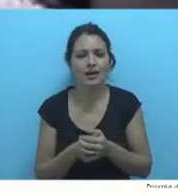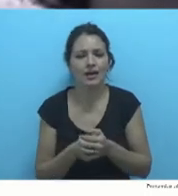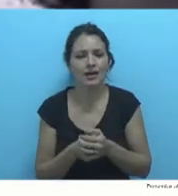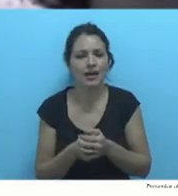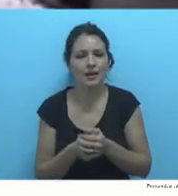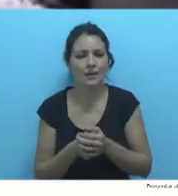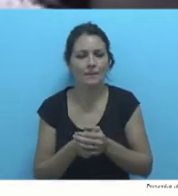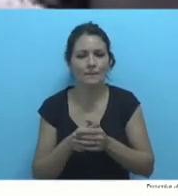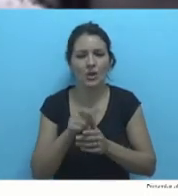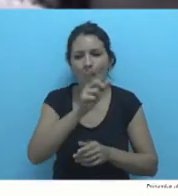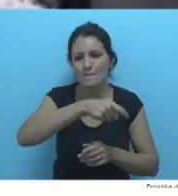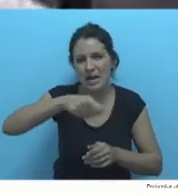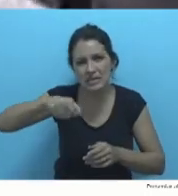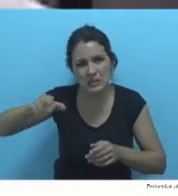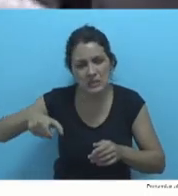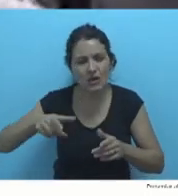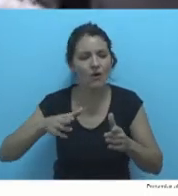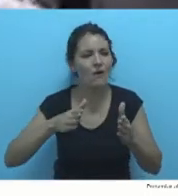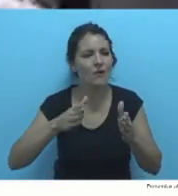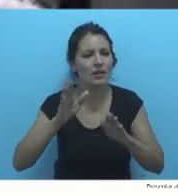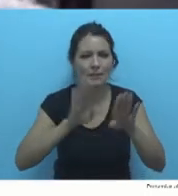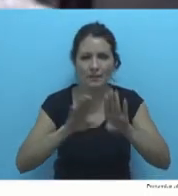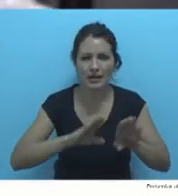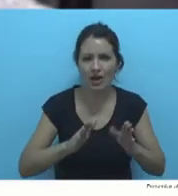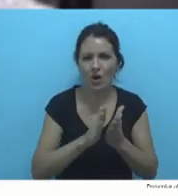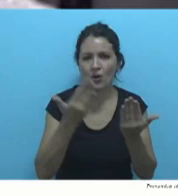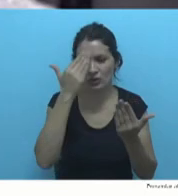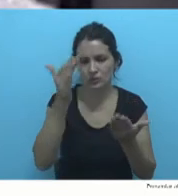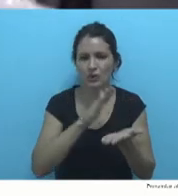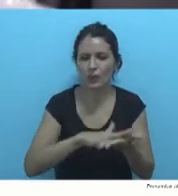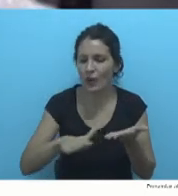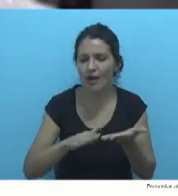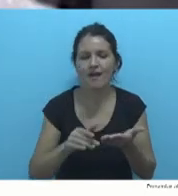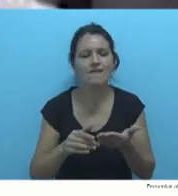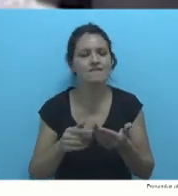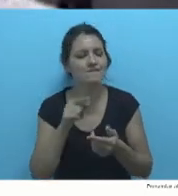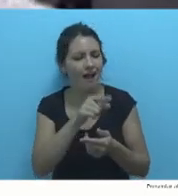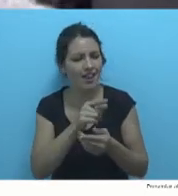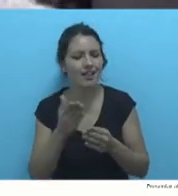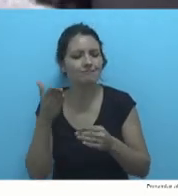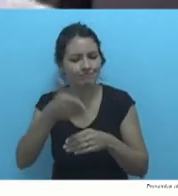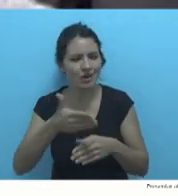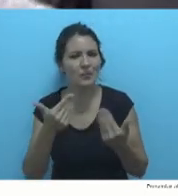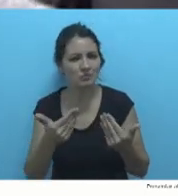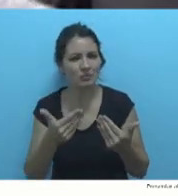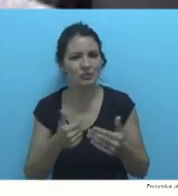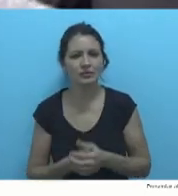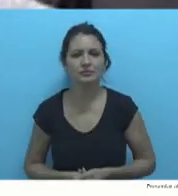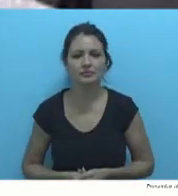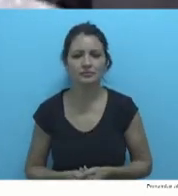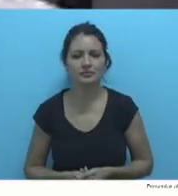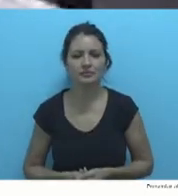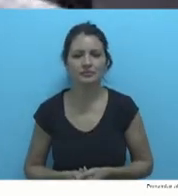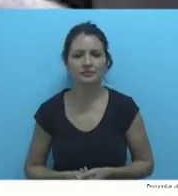personas presentes estaban Danilo Quilibarda, Roberto Rosúa y Rafael Márquez Raimonda. Y una particularidad de esta